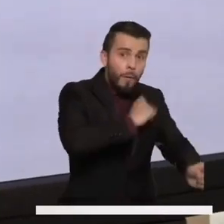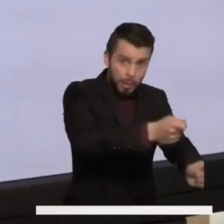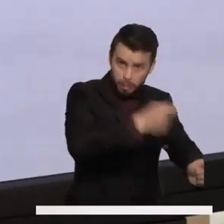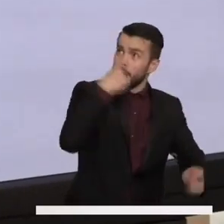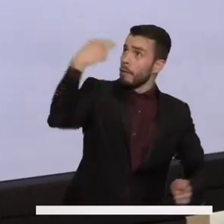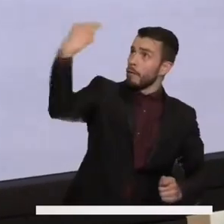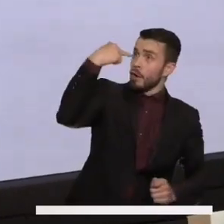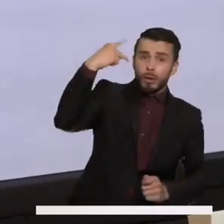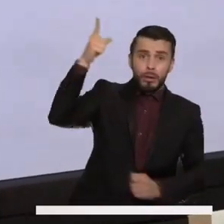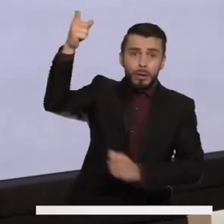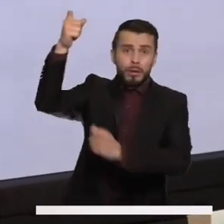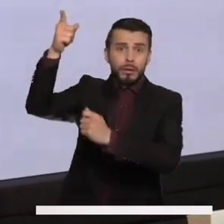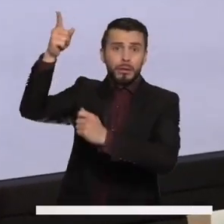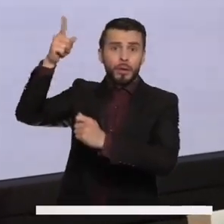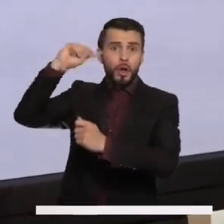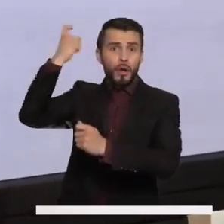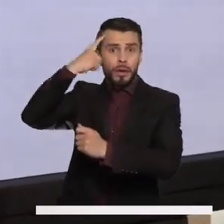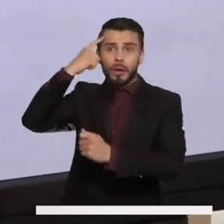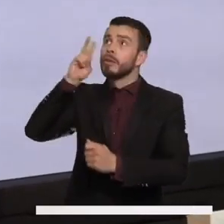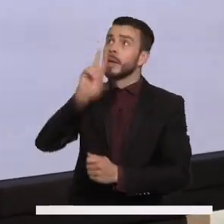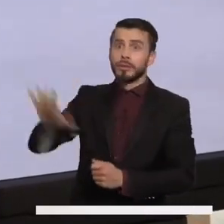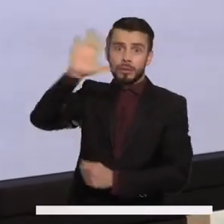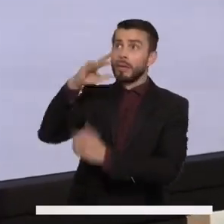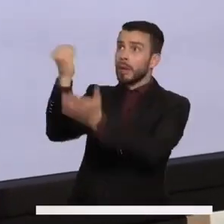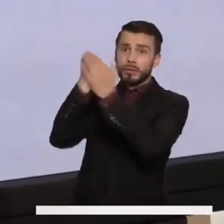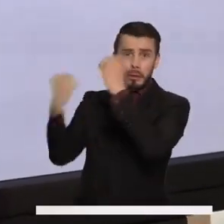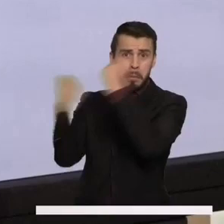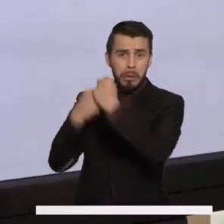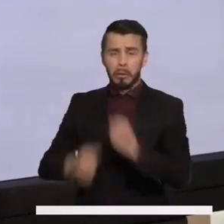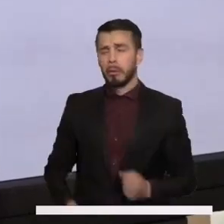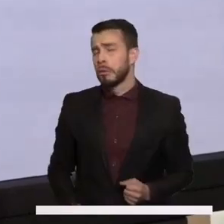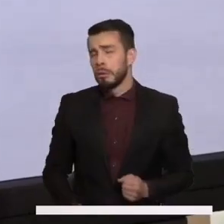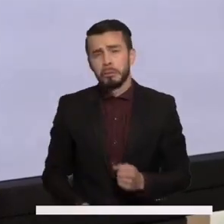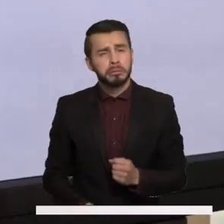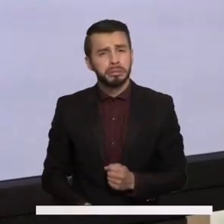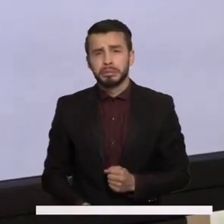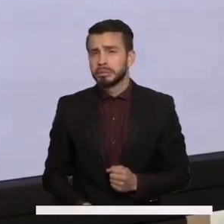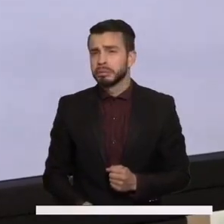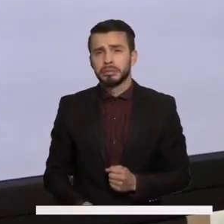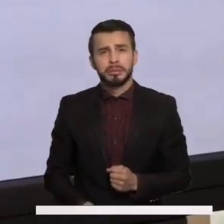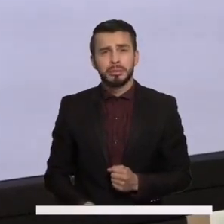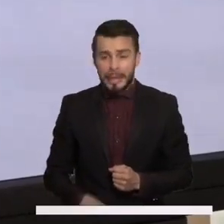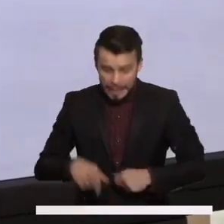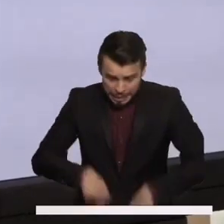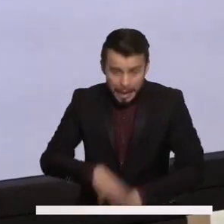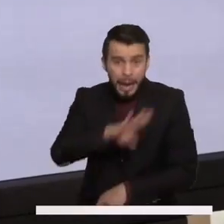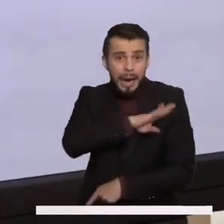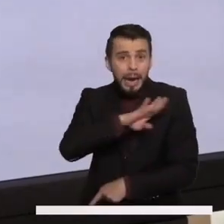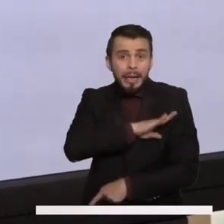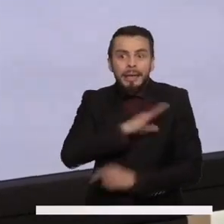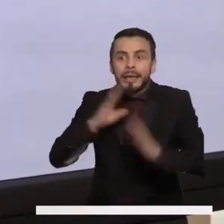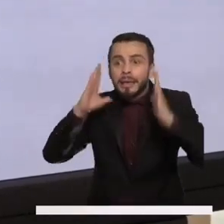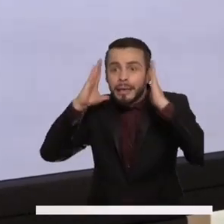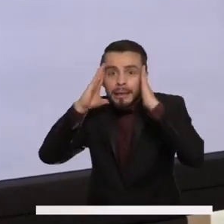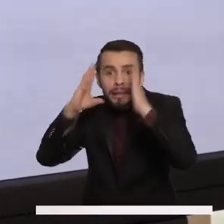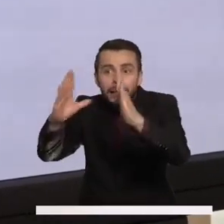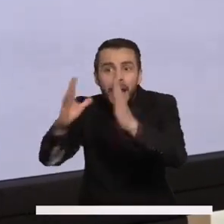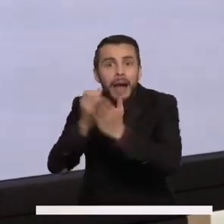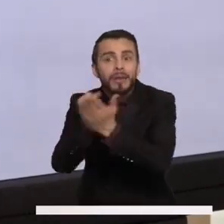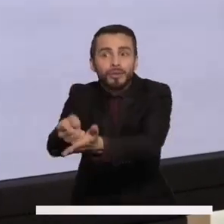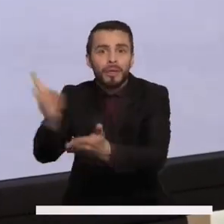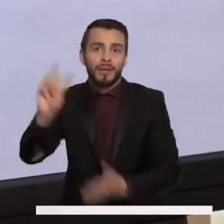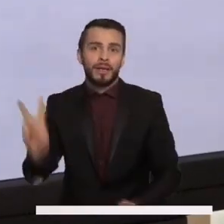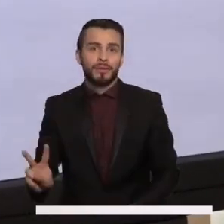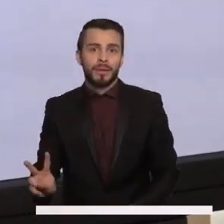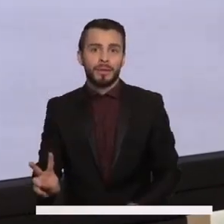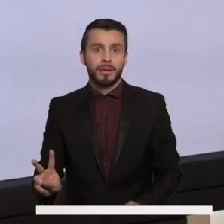nacimiento de los niños venezolanos que nacen en bogotá el jardín y alimentación de los niños venezolanos